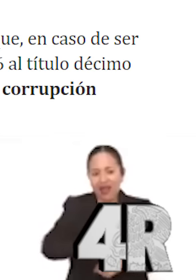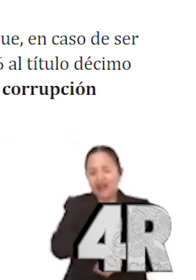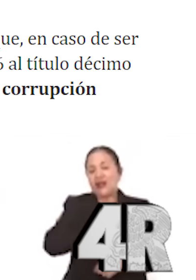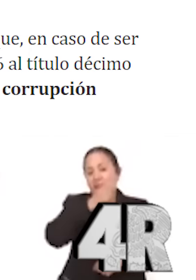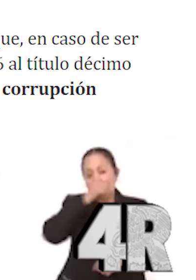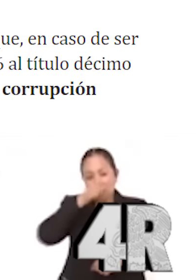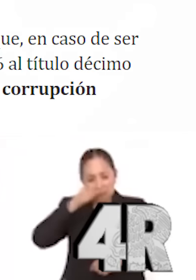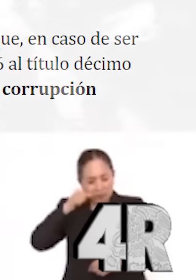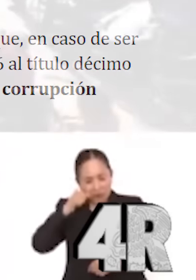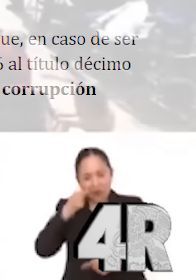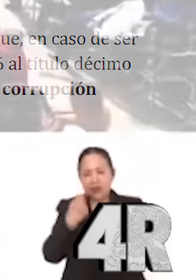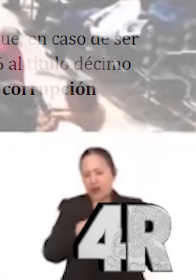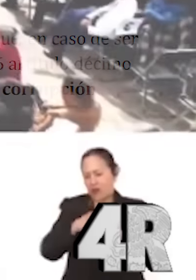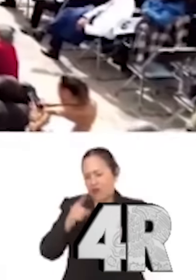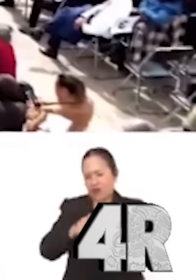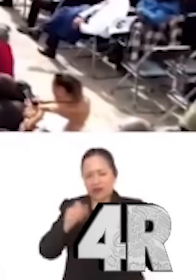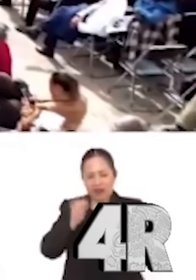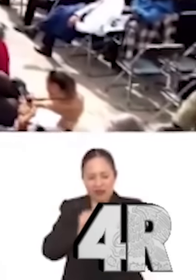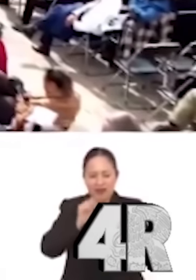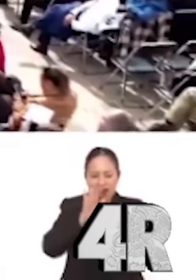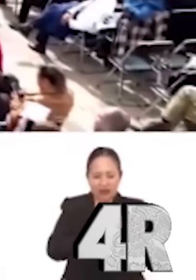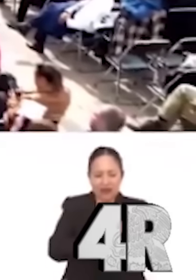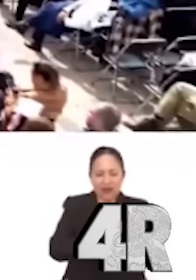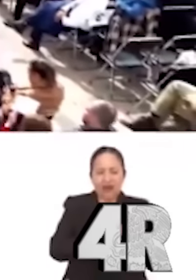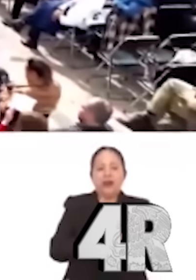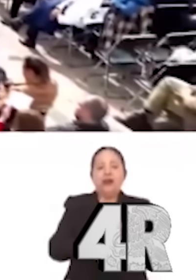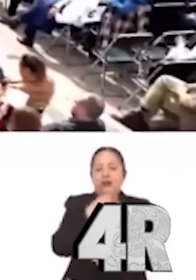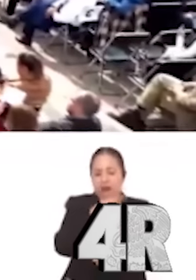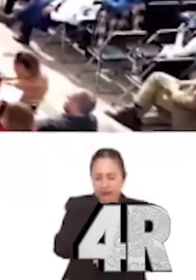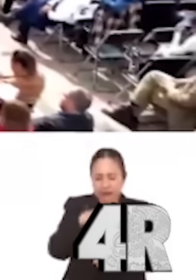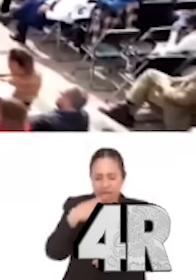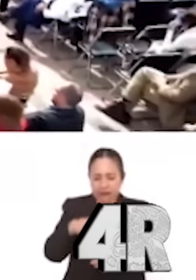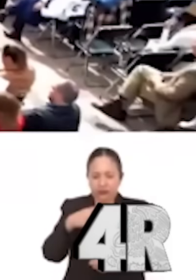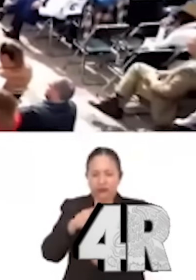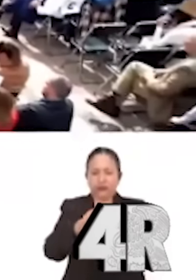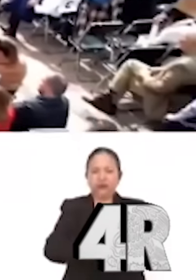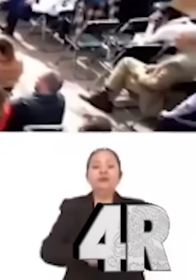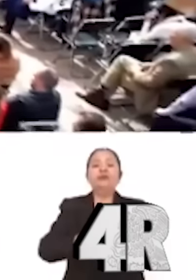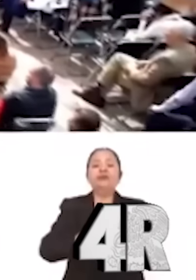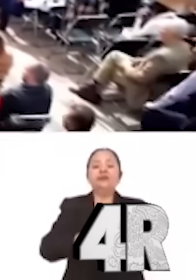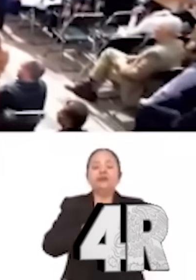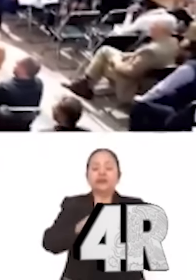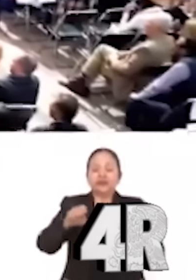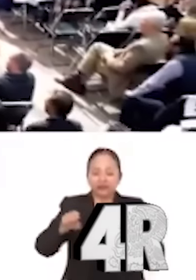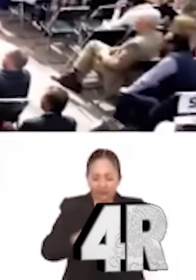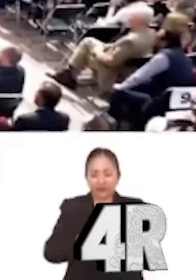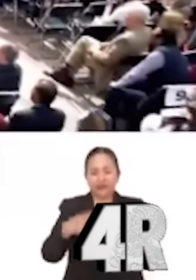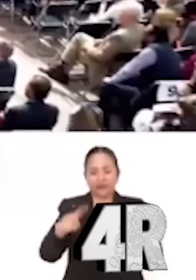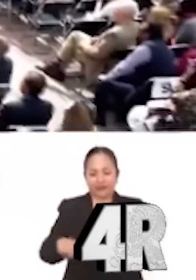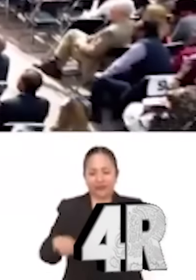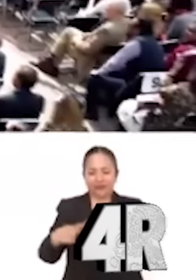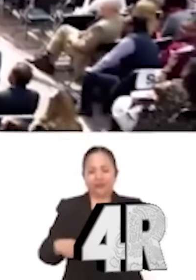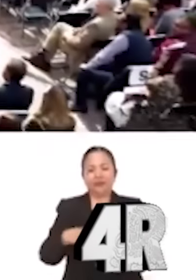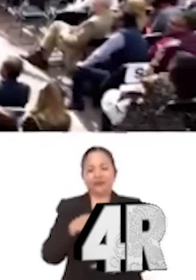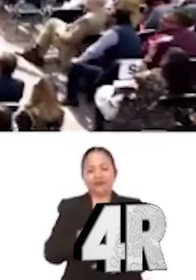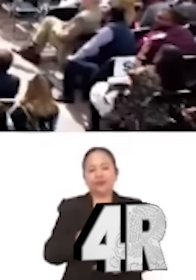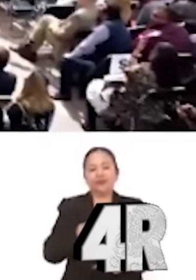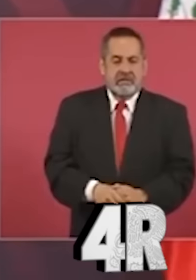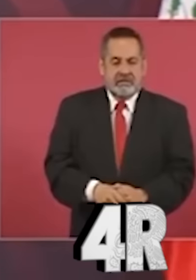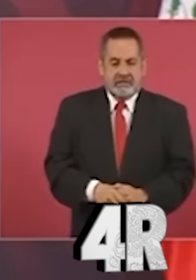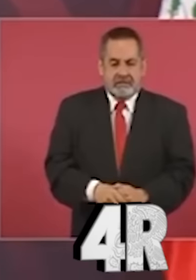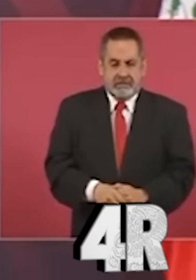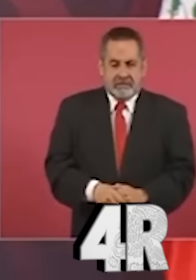excelente porque se sancionarían entre 10 a 20 años de prisión para aquellos servidores públicos que permitan por acción o